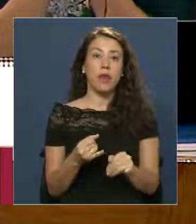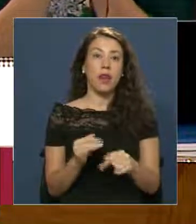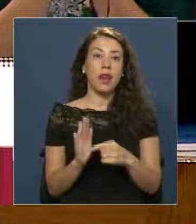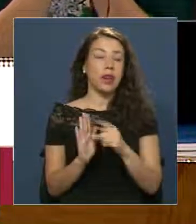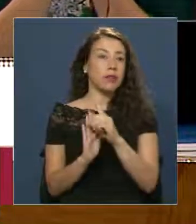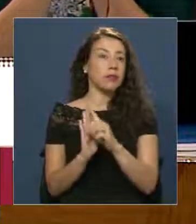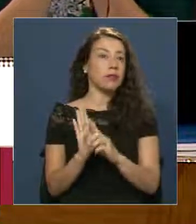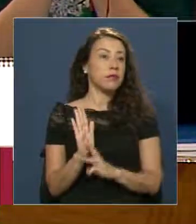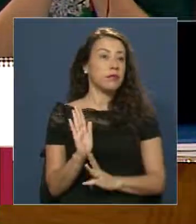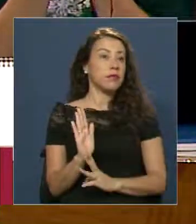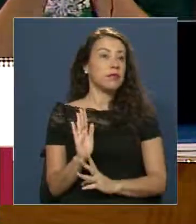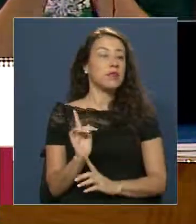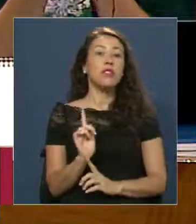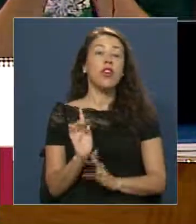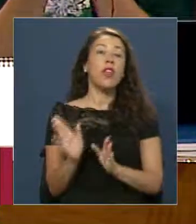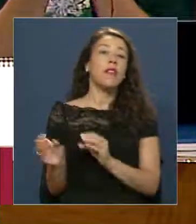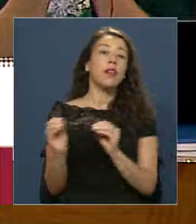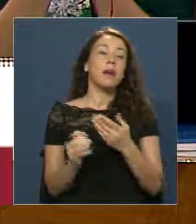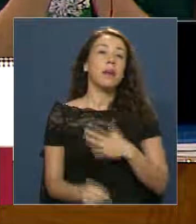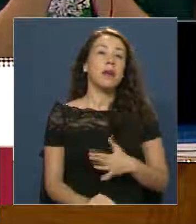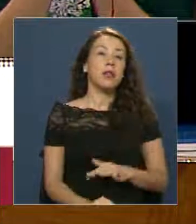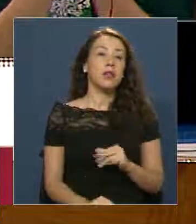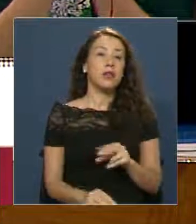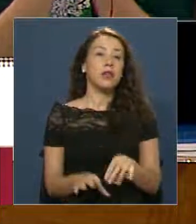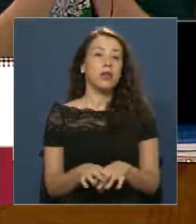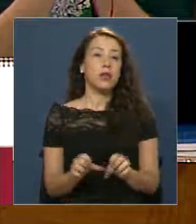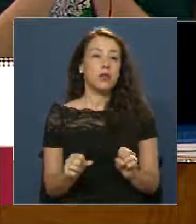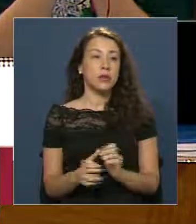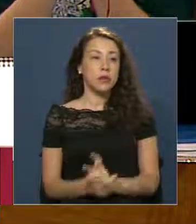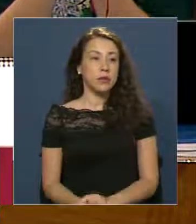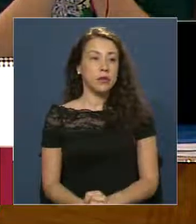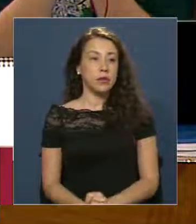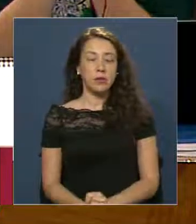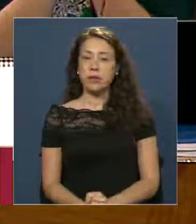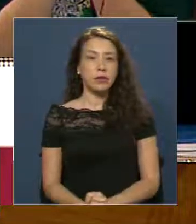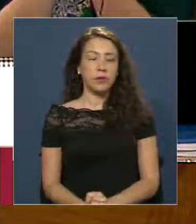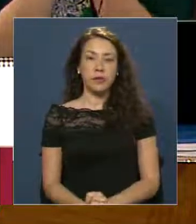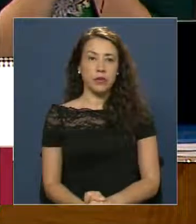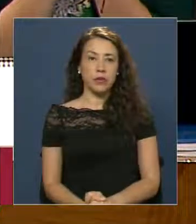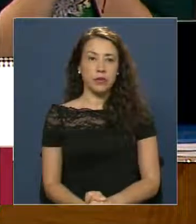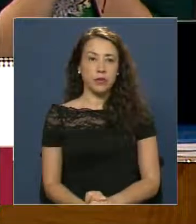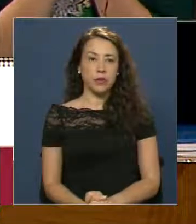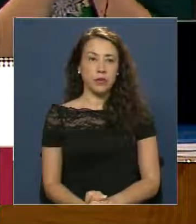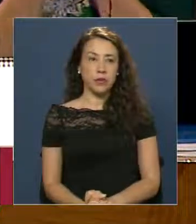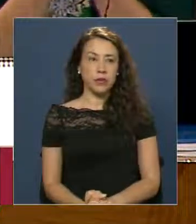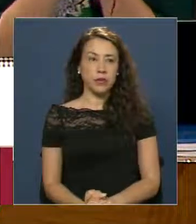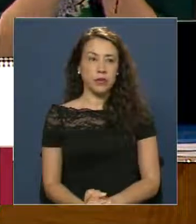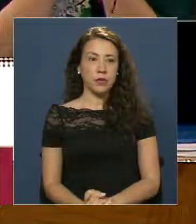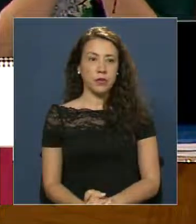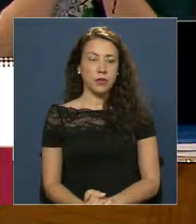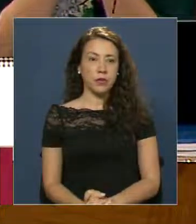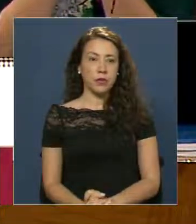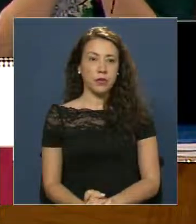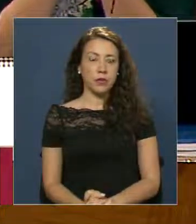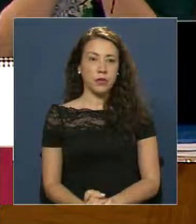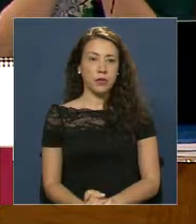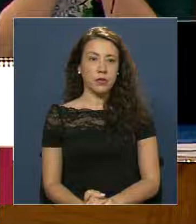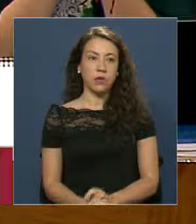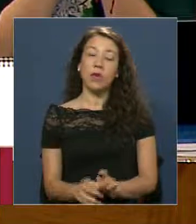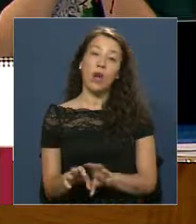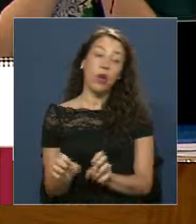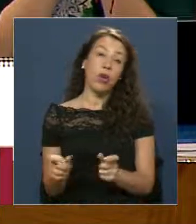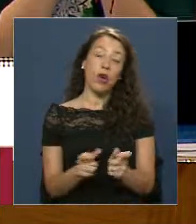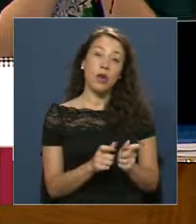no, tendría que pasar al martes. ¿Habría acuerdo? No hay acuerdo. No hay acuerdo. Entonces, bueno, acuerdos de